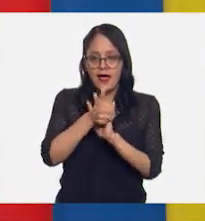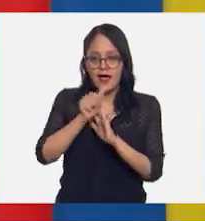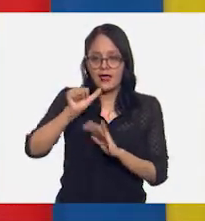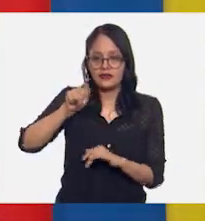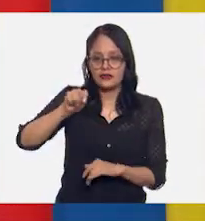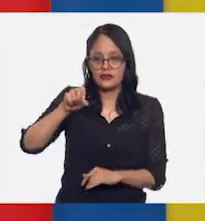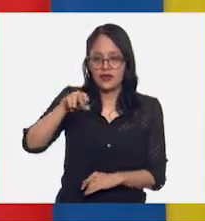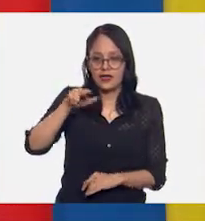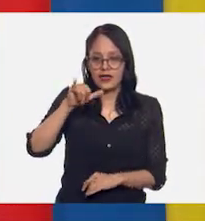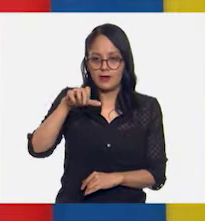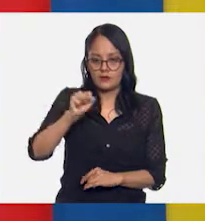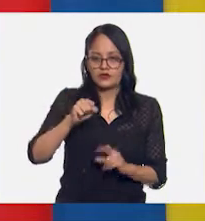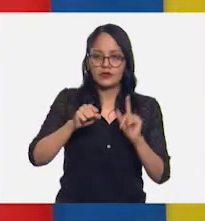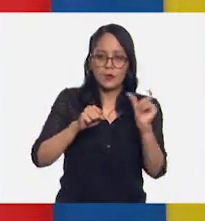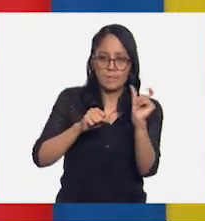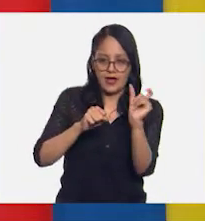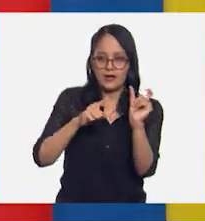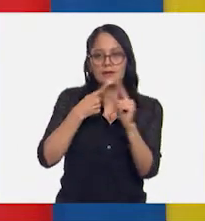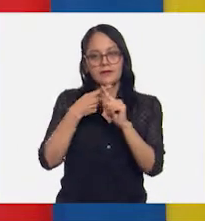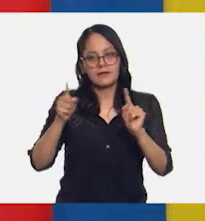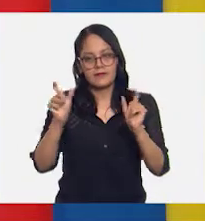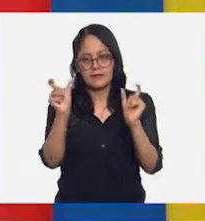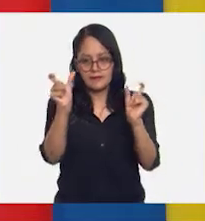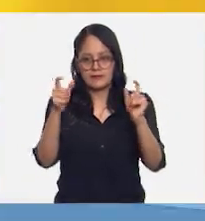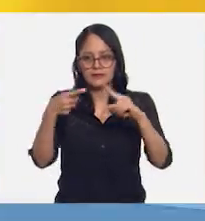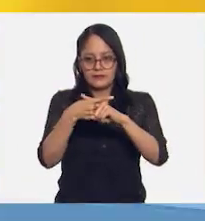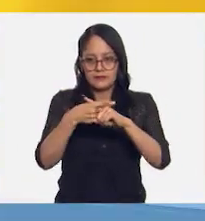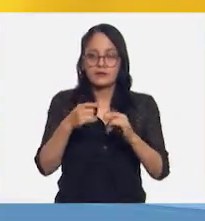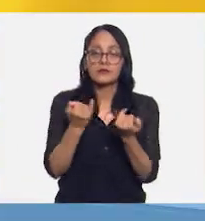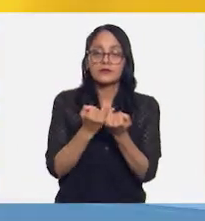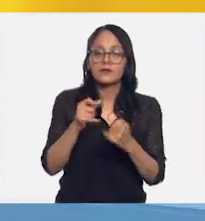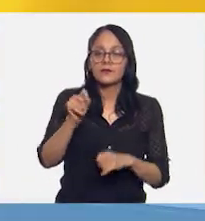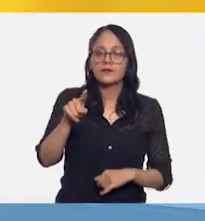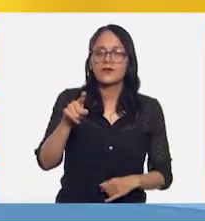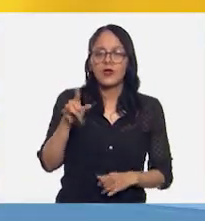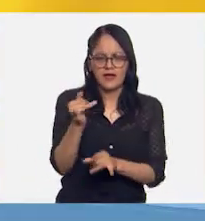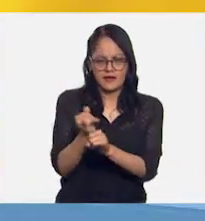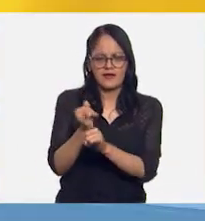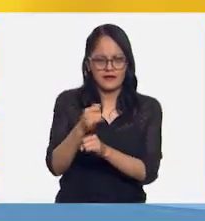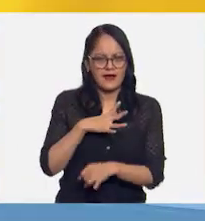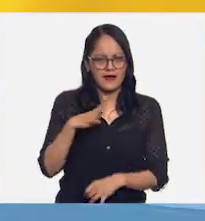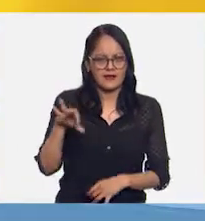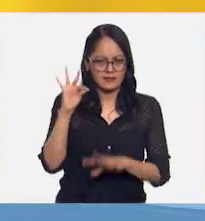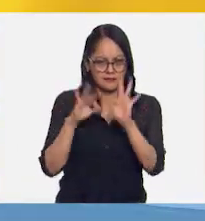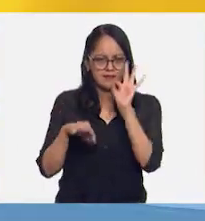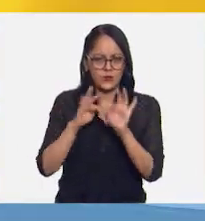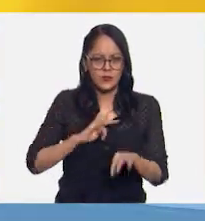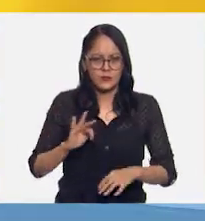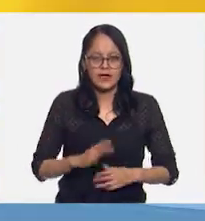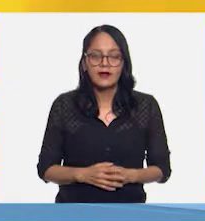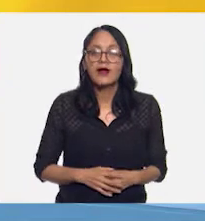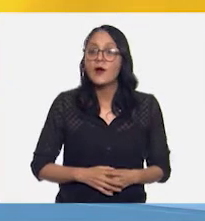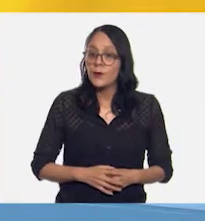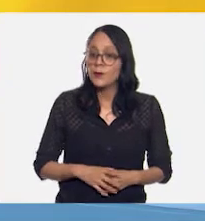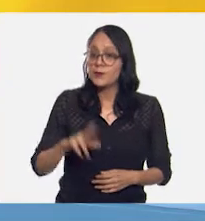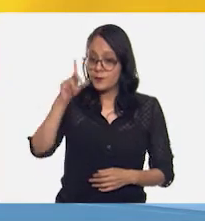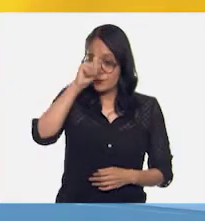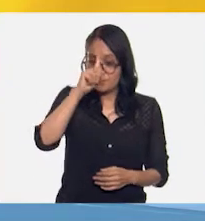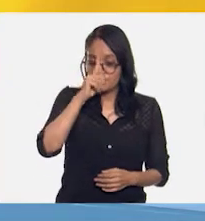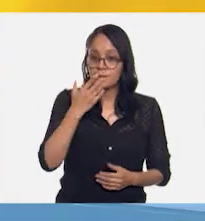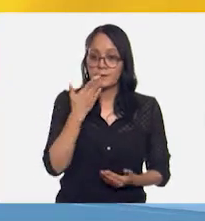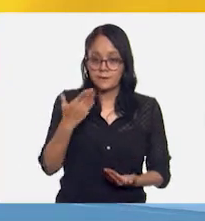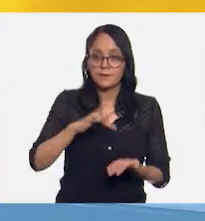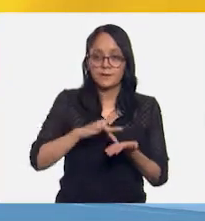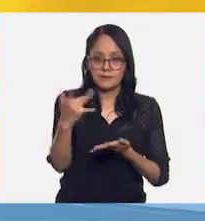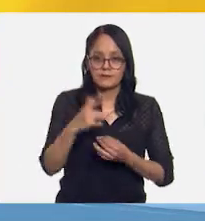contrario. En internet hay varios gratuitos por si los quieren ver. Qué bueno que hagas aquí esa clase de recomendaciones, María. Muchísimas